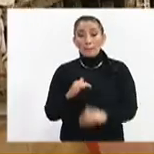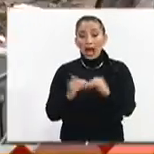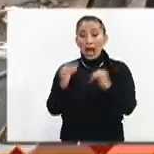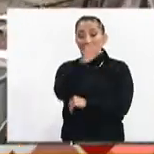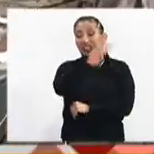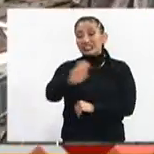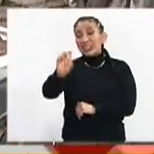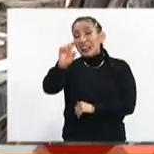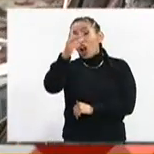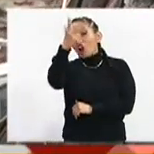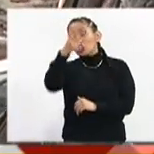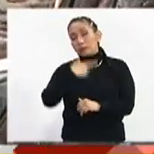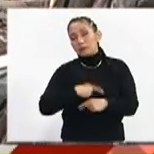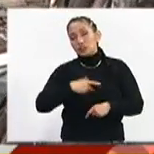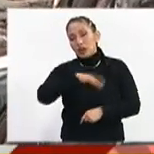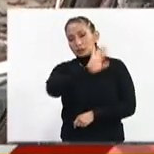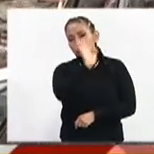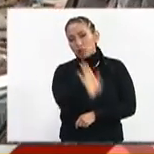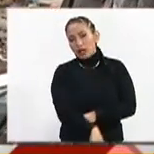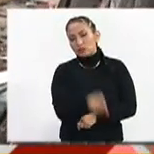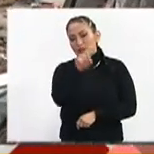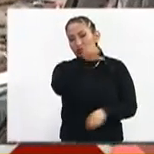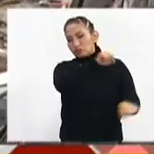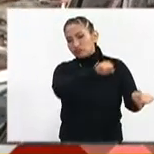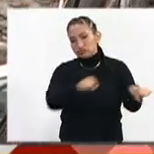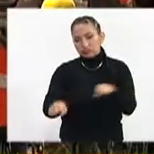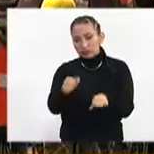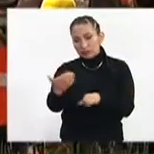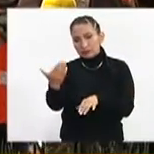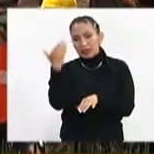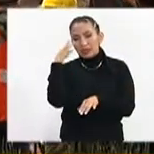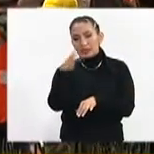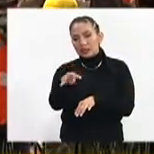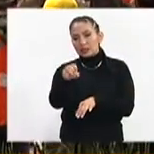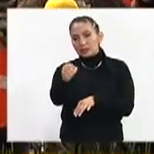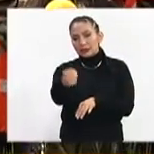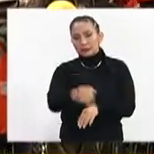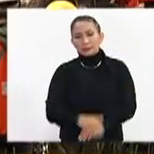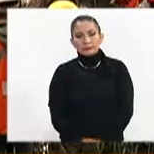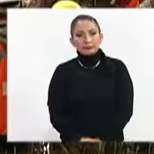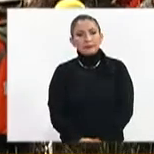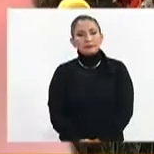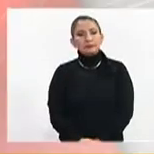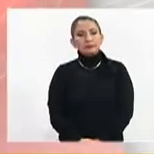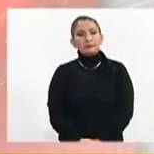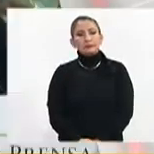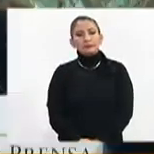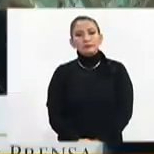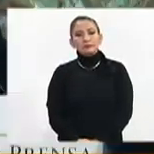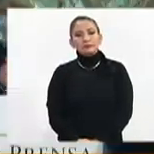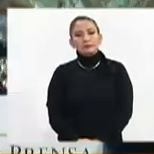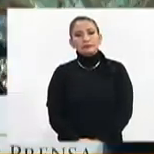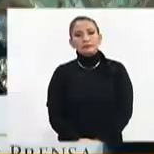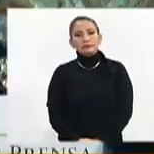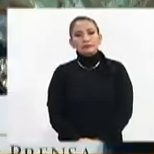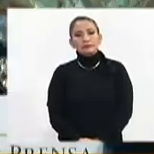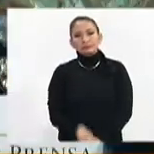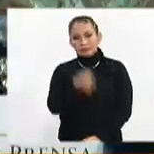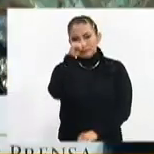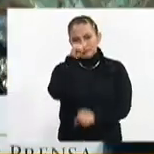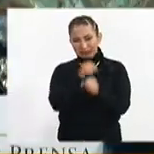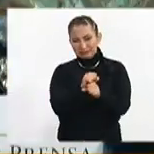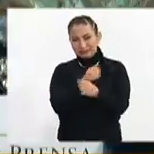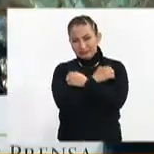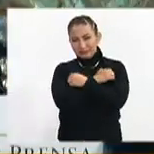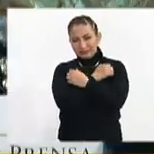Aumenta a 338 el número de víctimas por el sismo del pasado 19 de septiembre. El secretario de